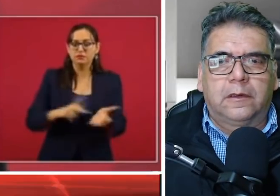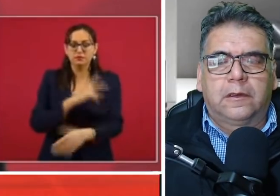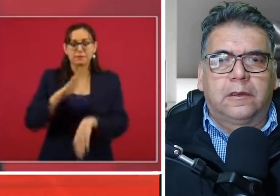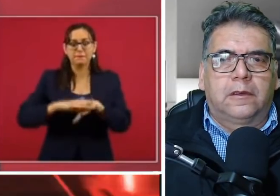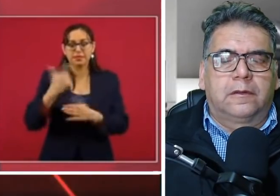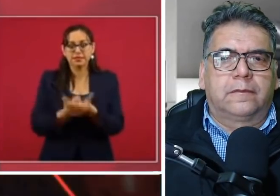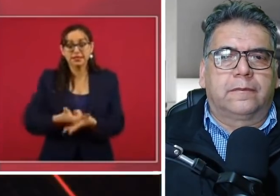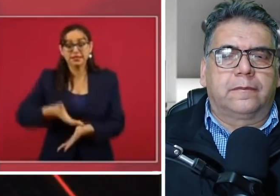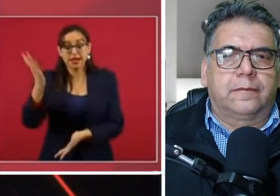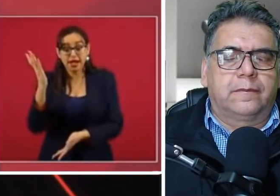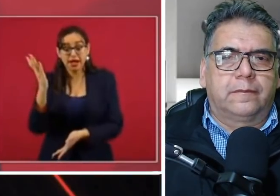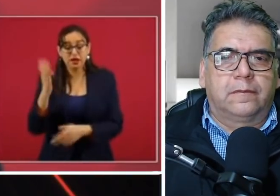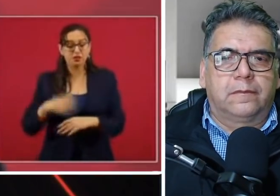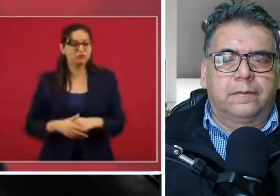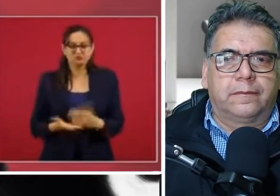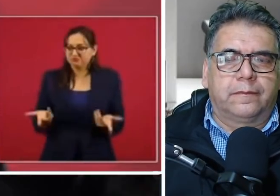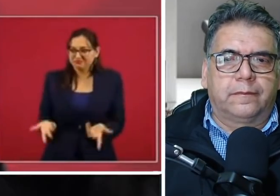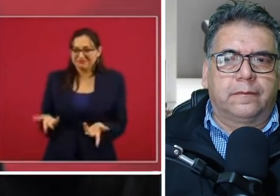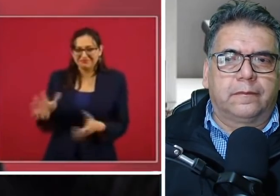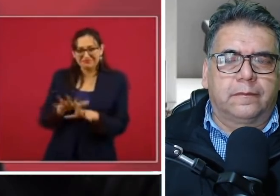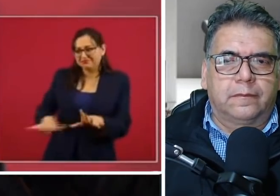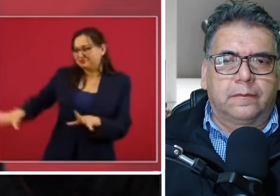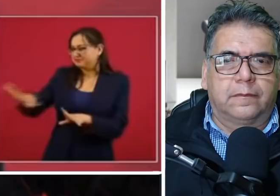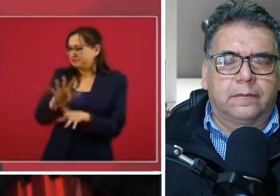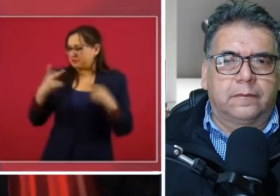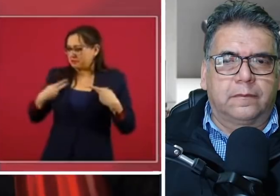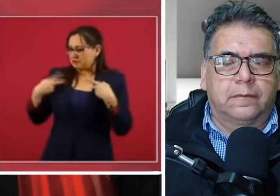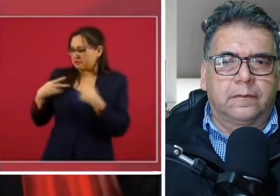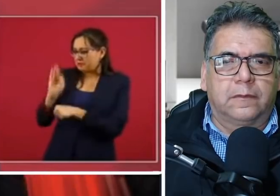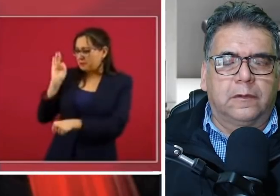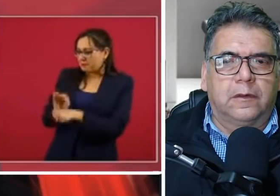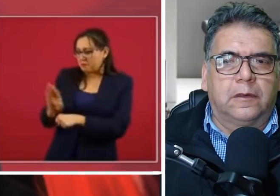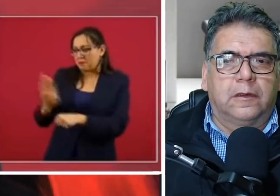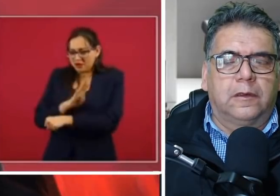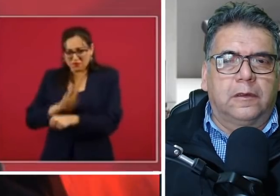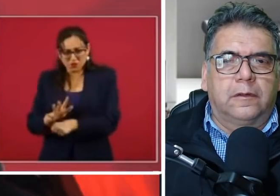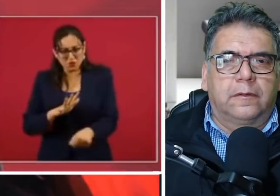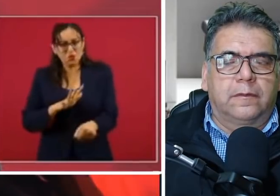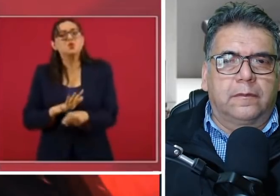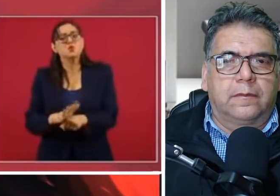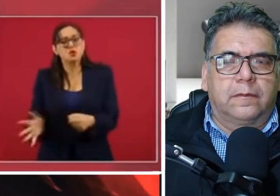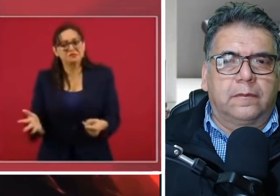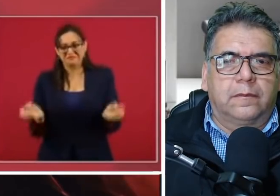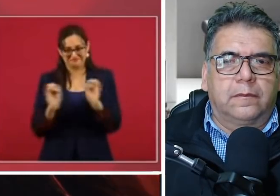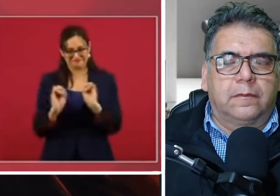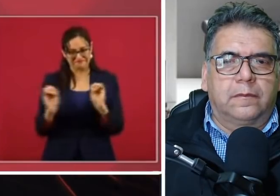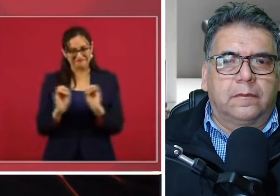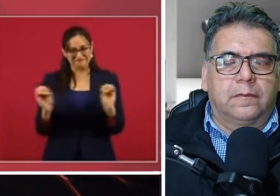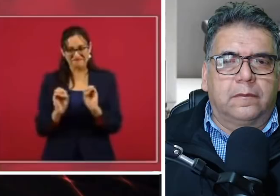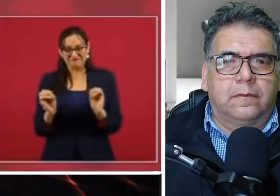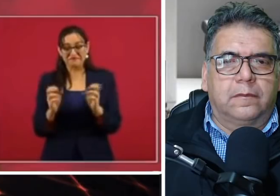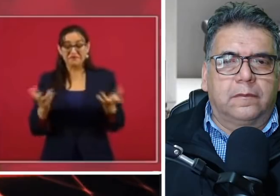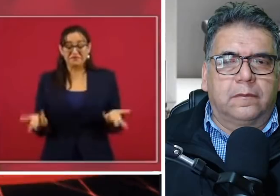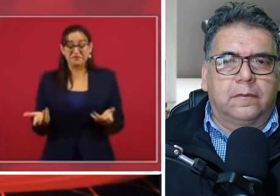O sea, no hubo beneficios para la gente con la privatización. Y empezaron a cerrar plantas de